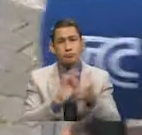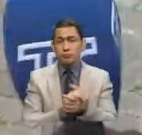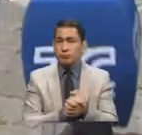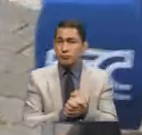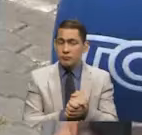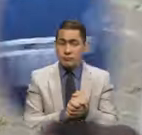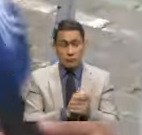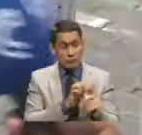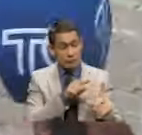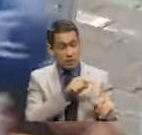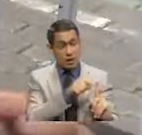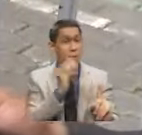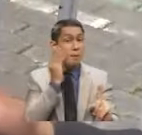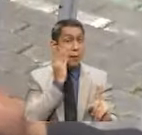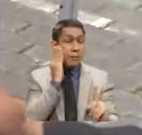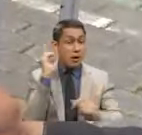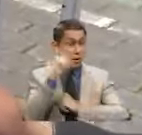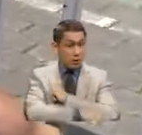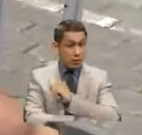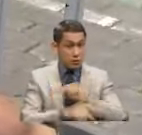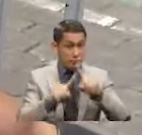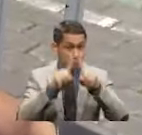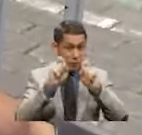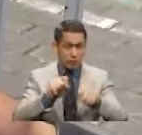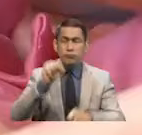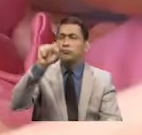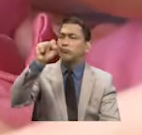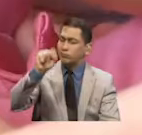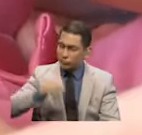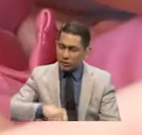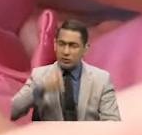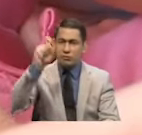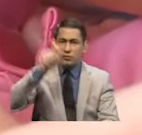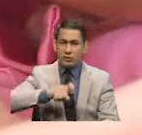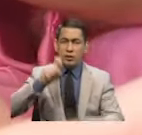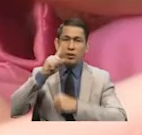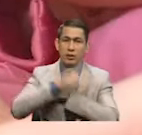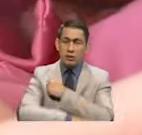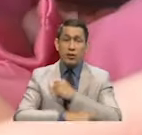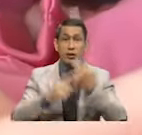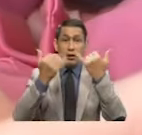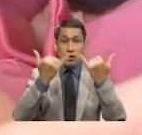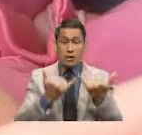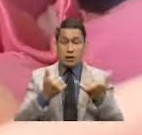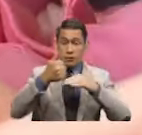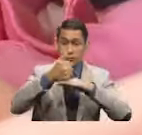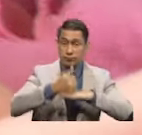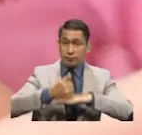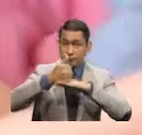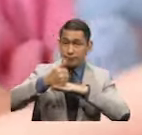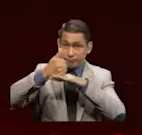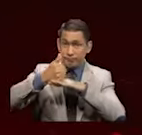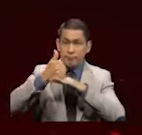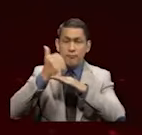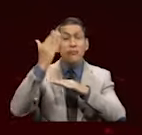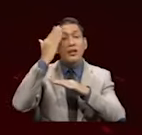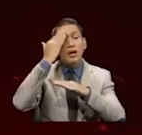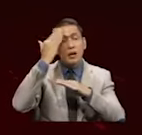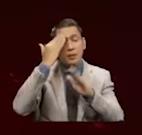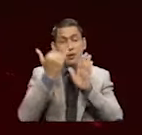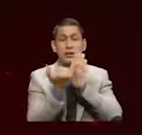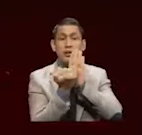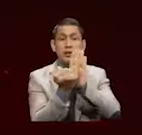esa mujer debería ser sancionada? Claro, debe ser sancionada. Los agentes de la DINAPEN ya conocen la identidad de la mujer que abandonó a su hija.